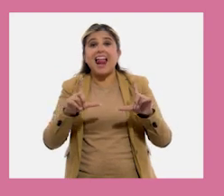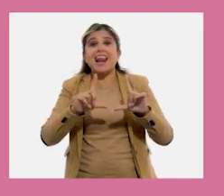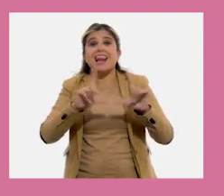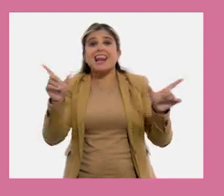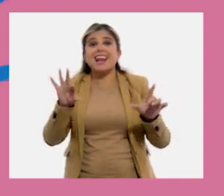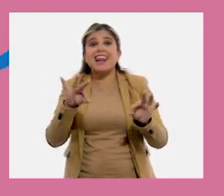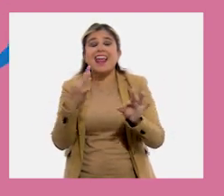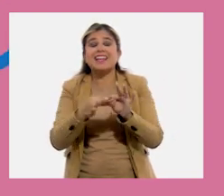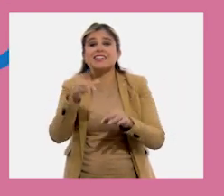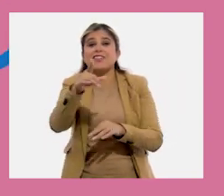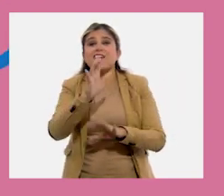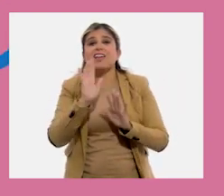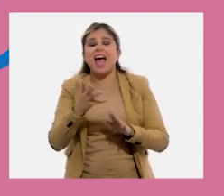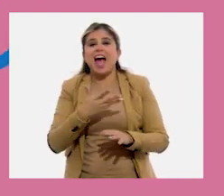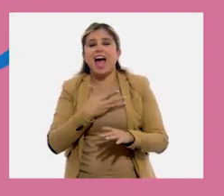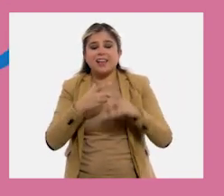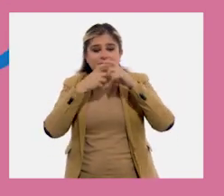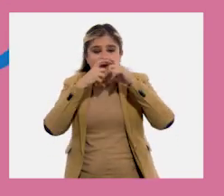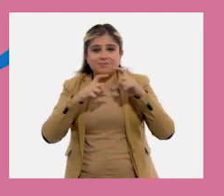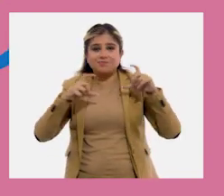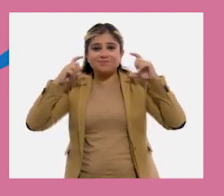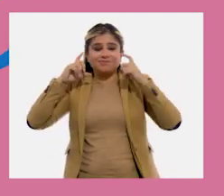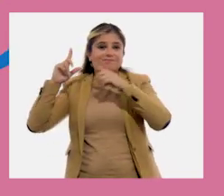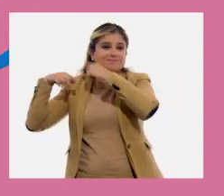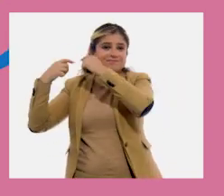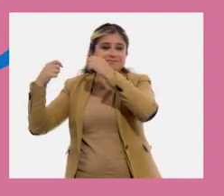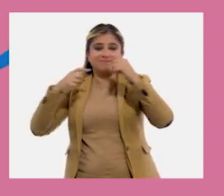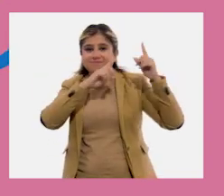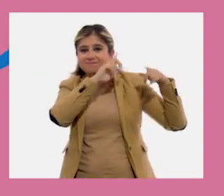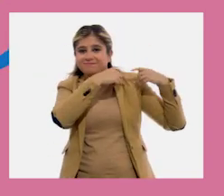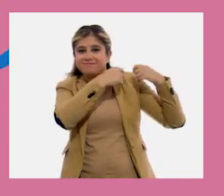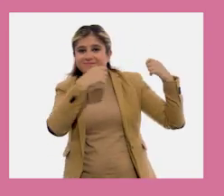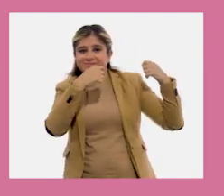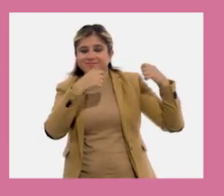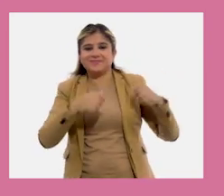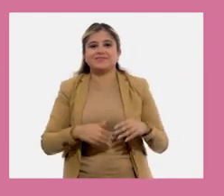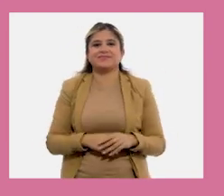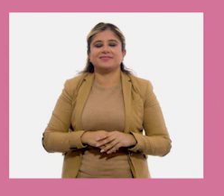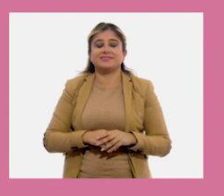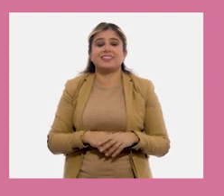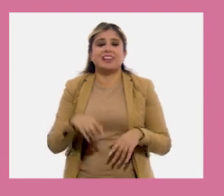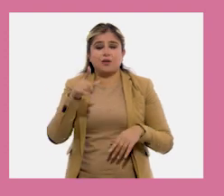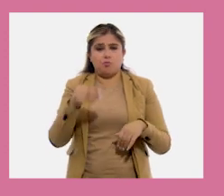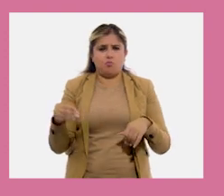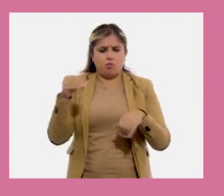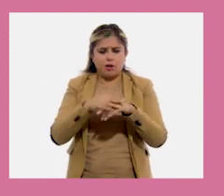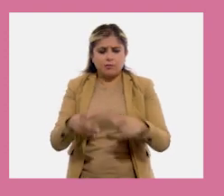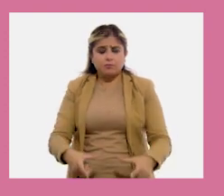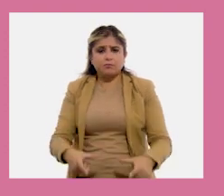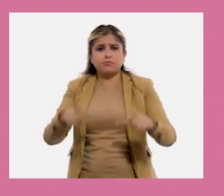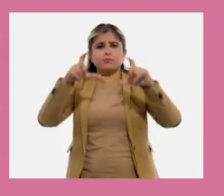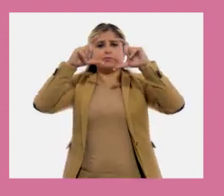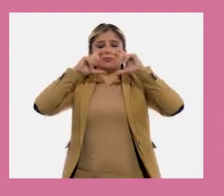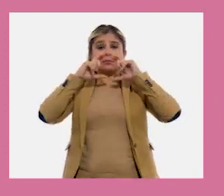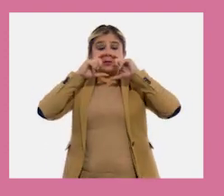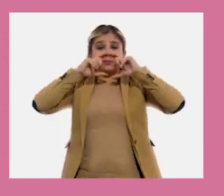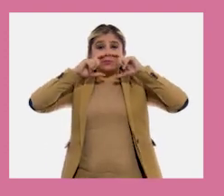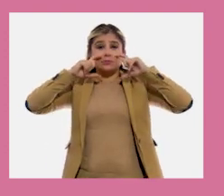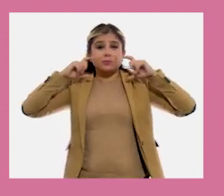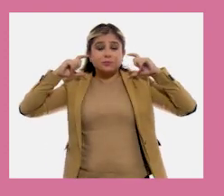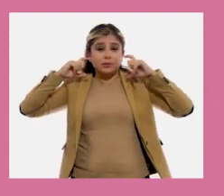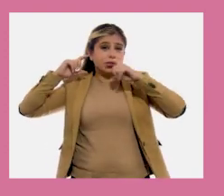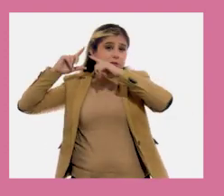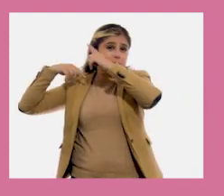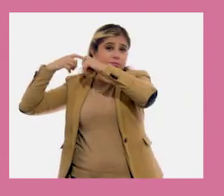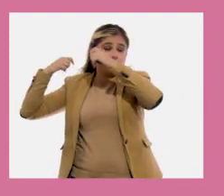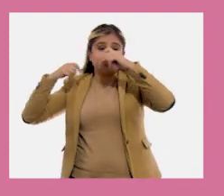¡Listo! Ya tienes un cubrebocas con 2 pares de cuerdas. Para colocártelo, deberás amarrar las cuerdas sobre